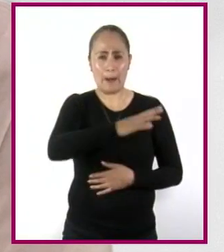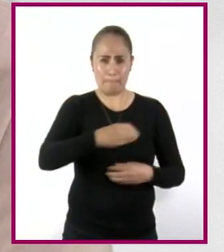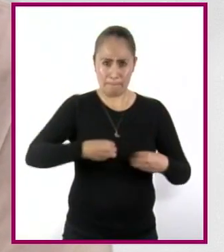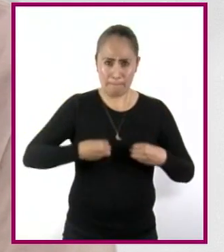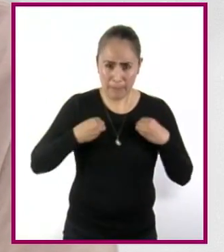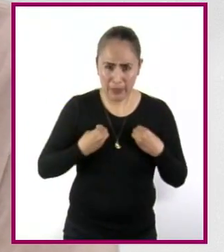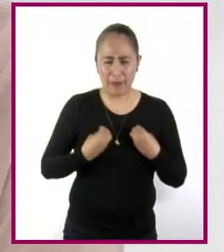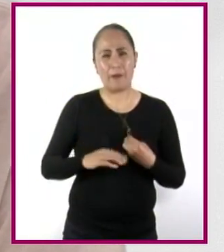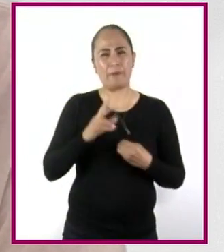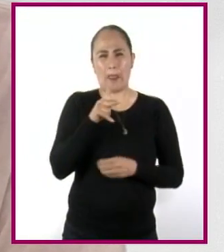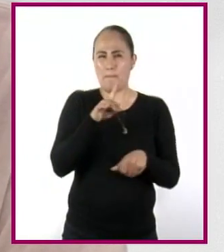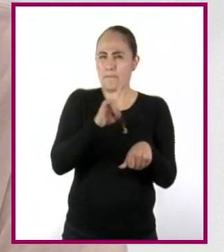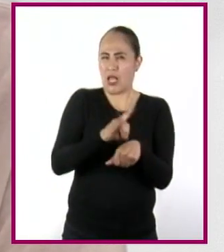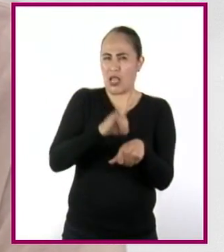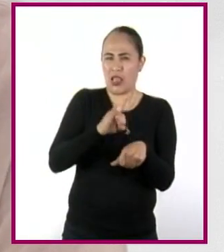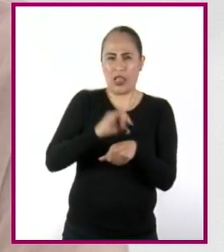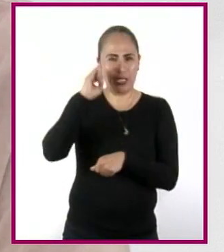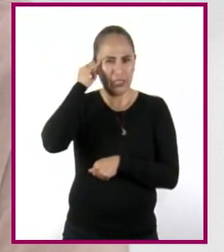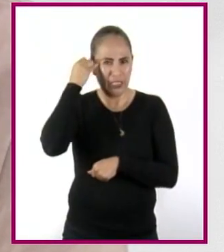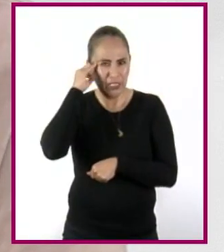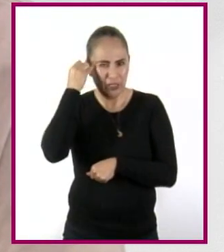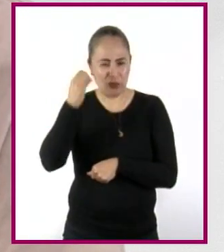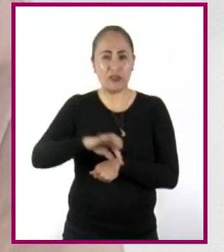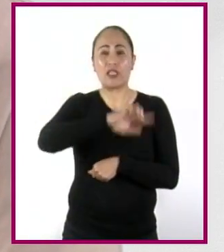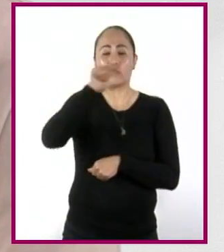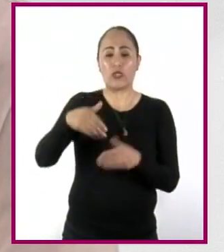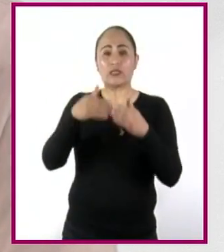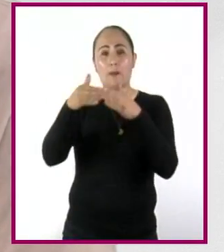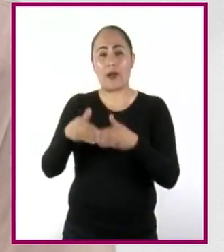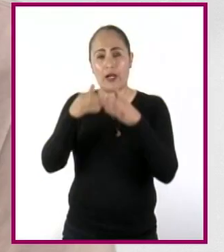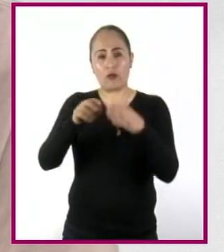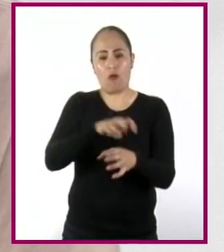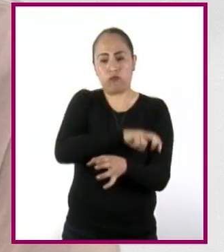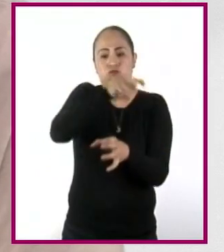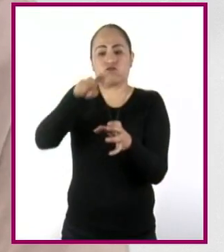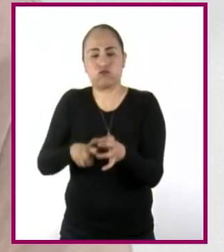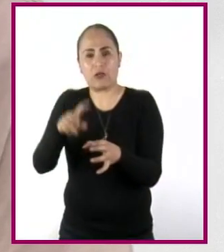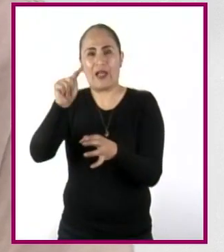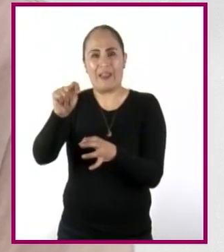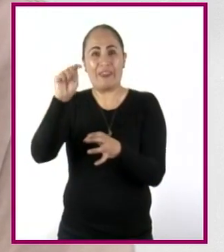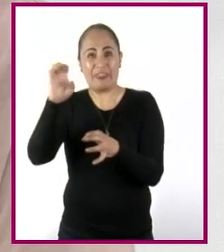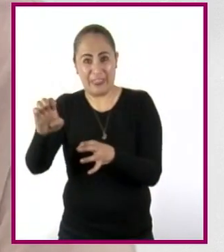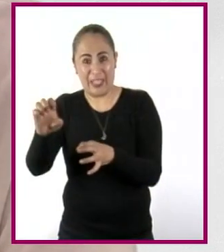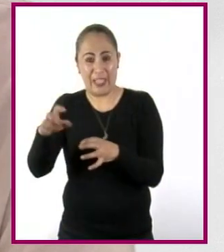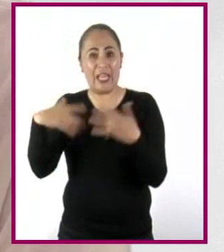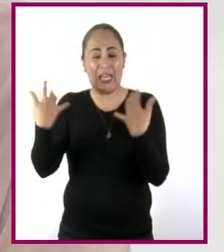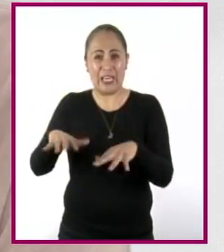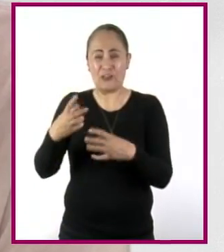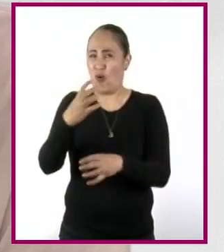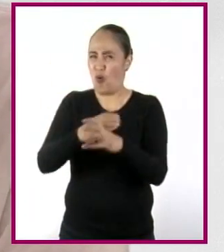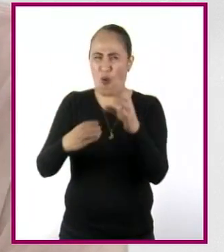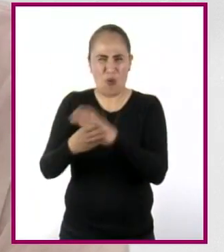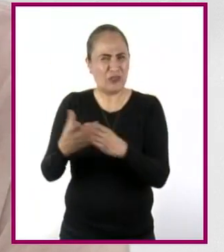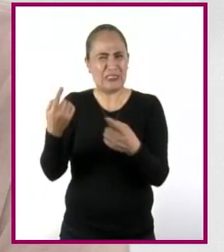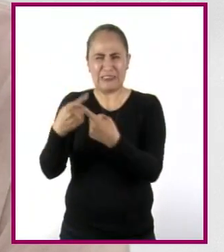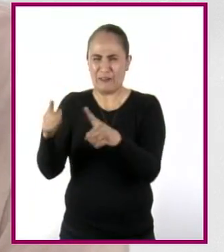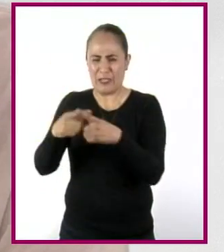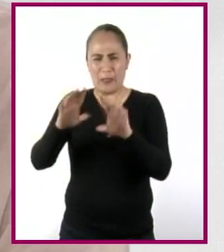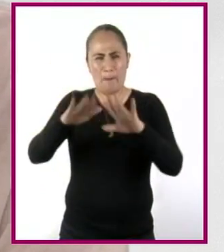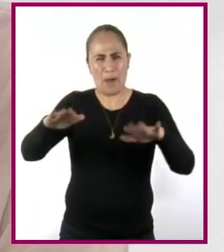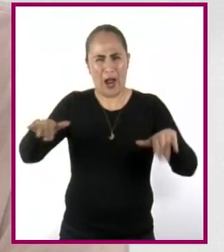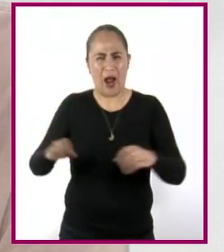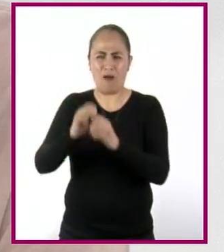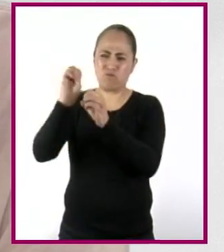de indios Mohawks, subieron a un barco que iba cargado de té y arrojaron al mar toneladas de mercancía. Corría el